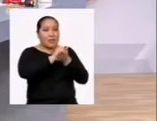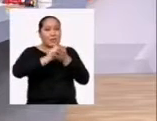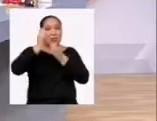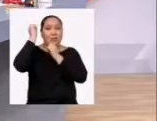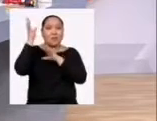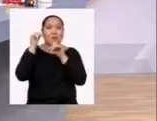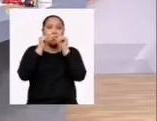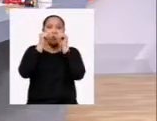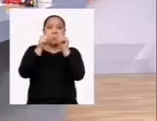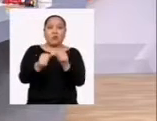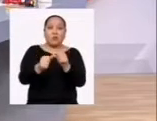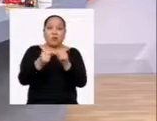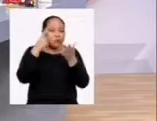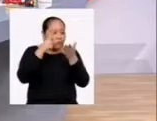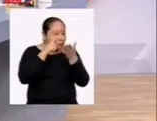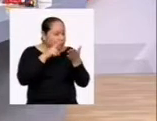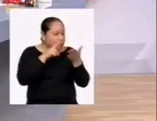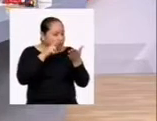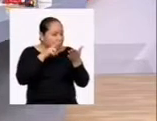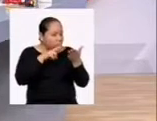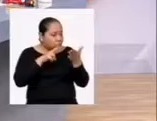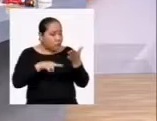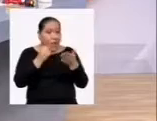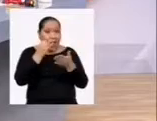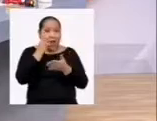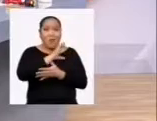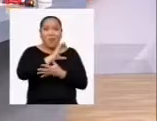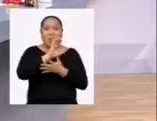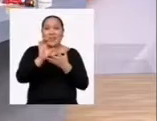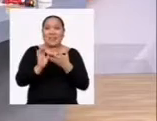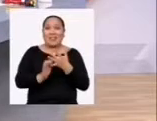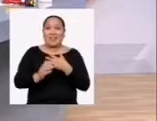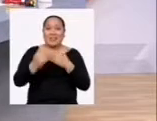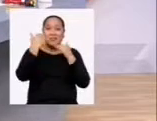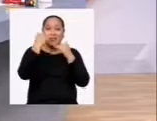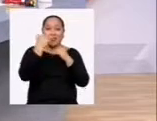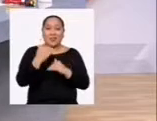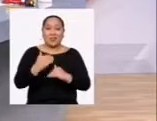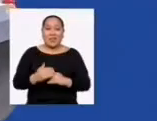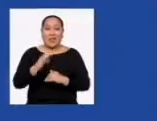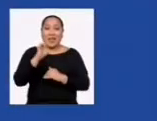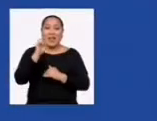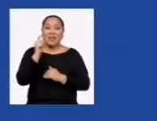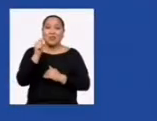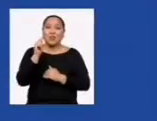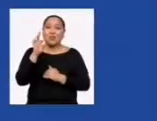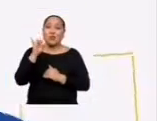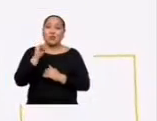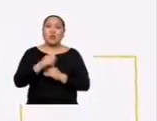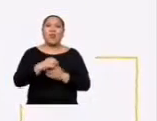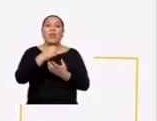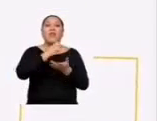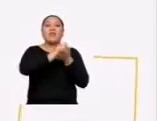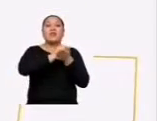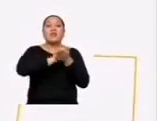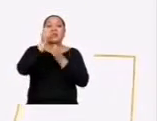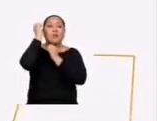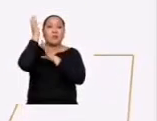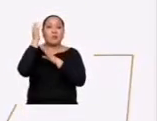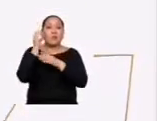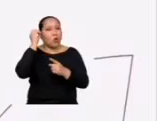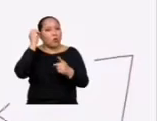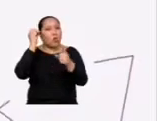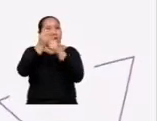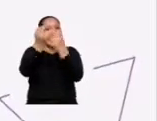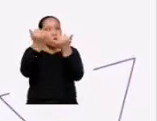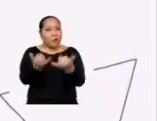y continuado conociendo algunas características de la estructura de los textos expositivos. El reto para